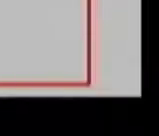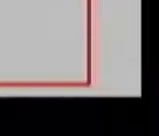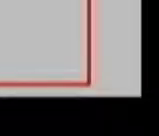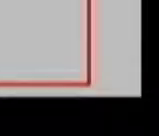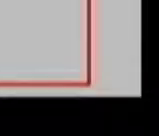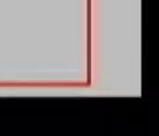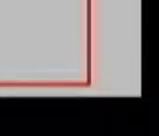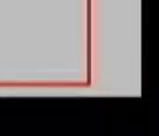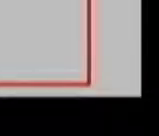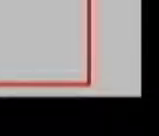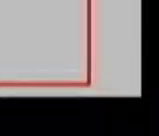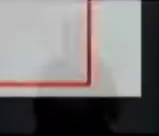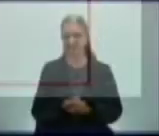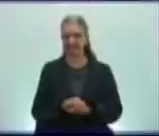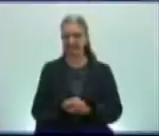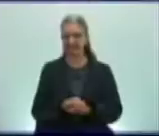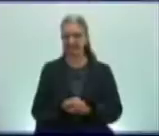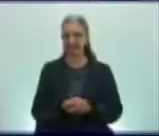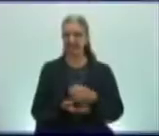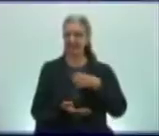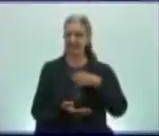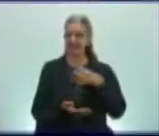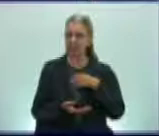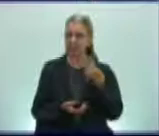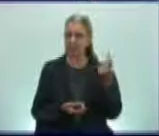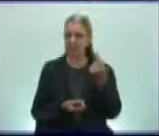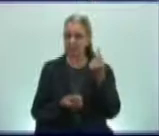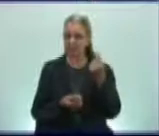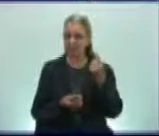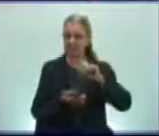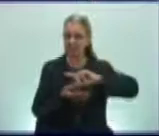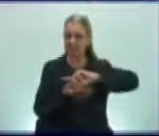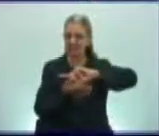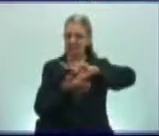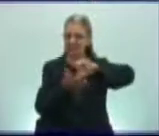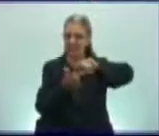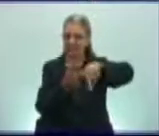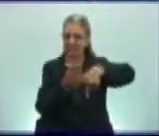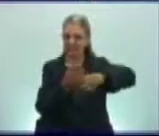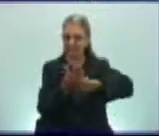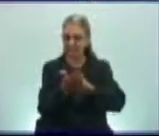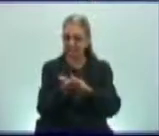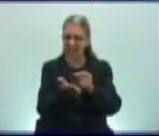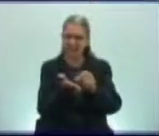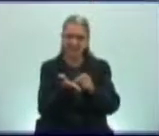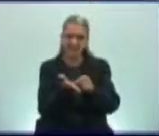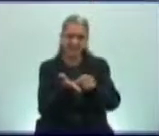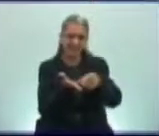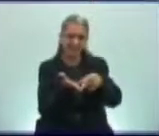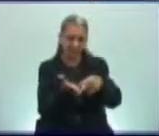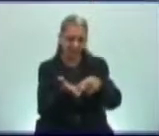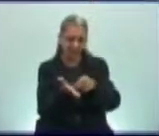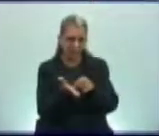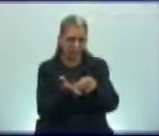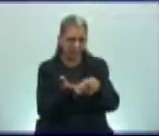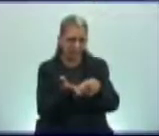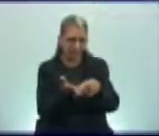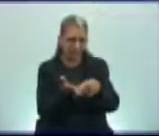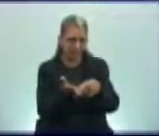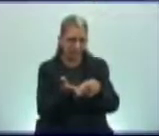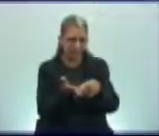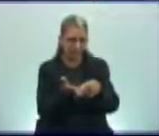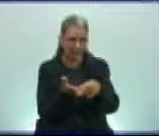Si tenemos una circunferencia y su radio y aumentamos